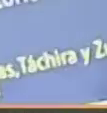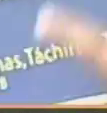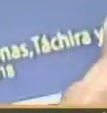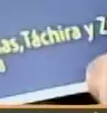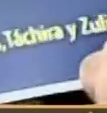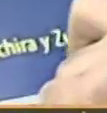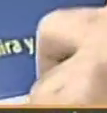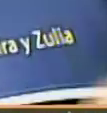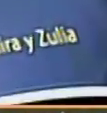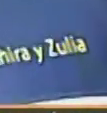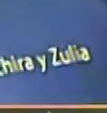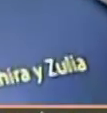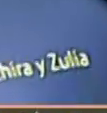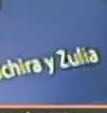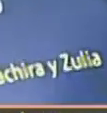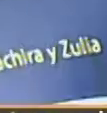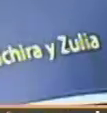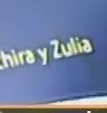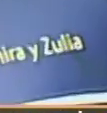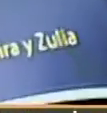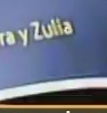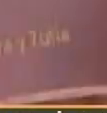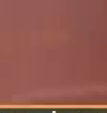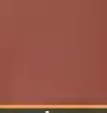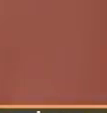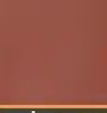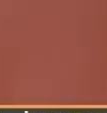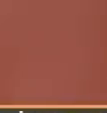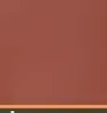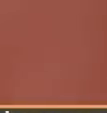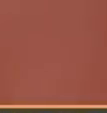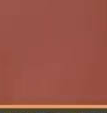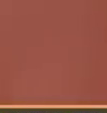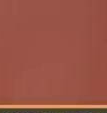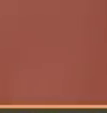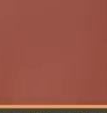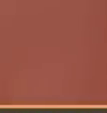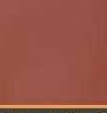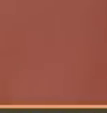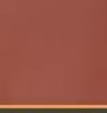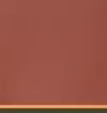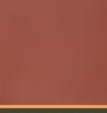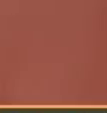venezolanos. Solamente entre enero y junio,